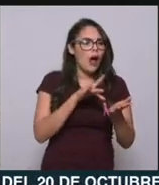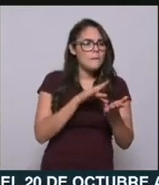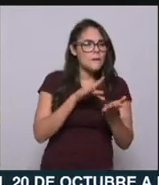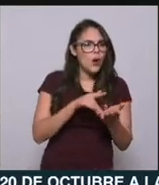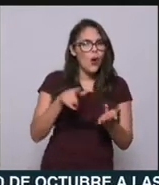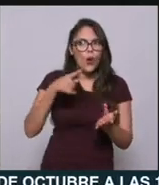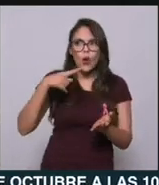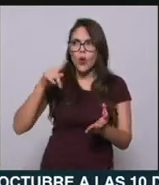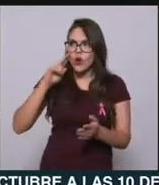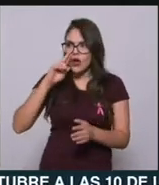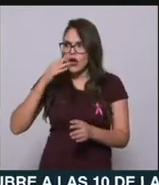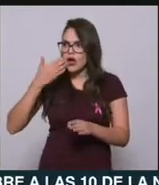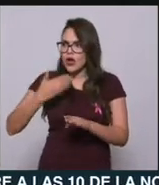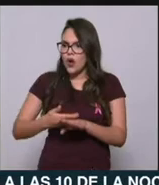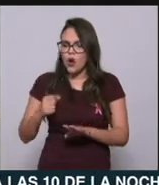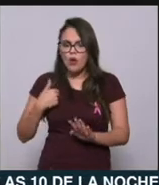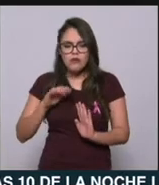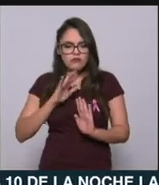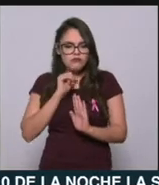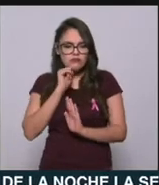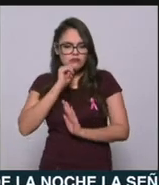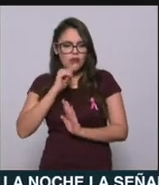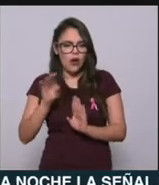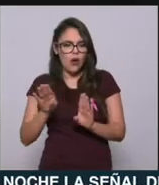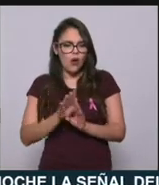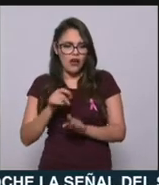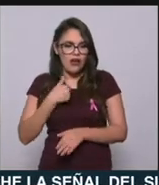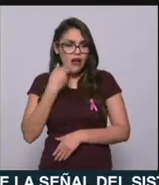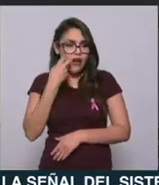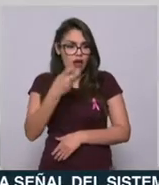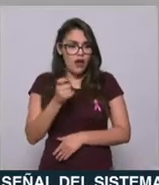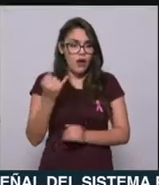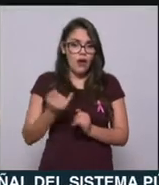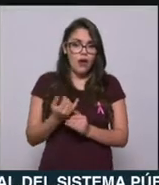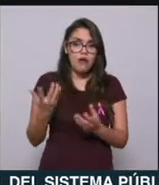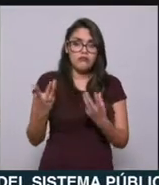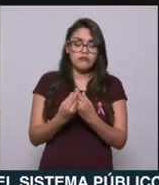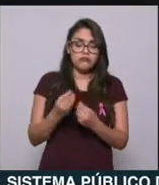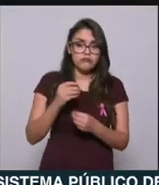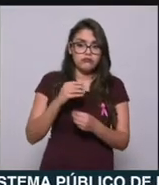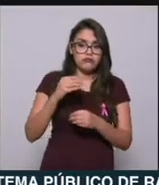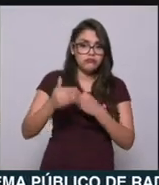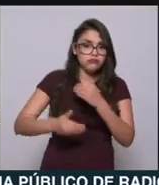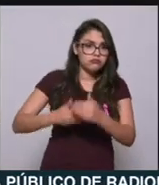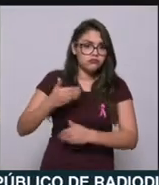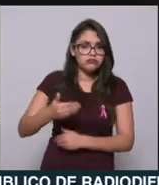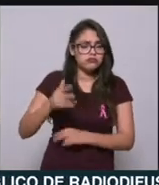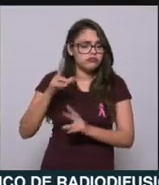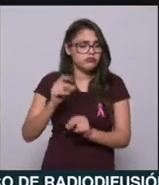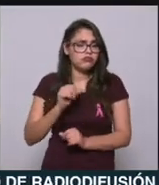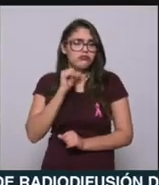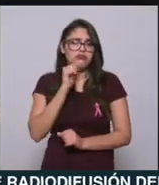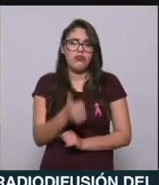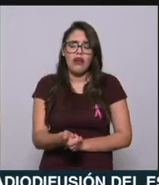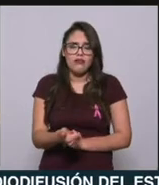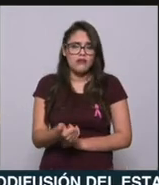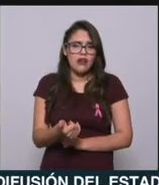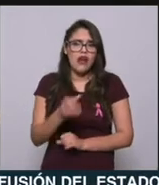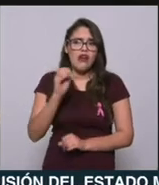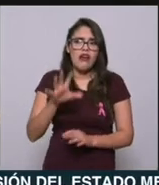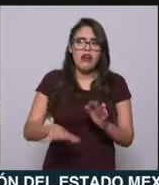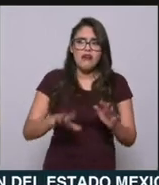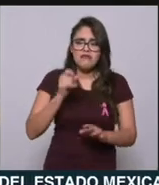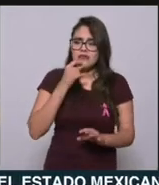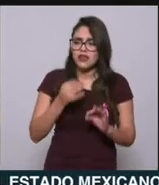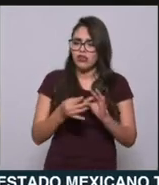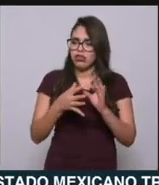no tuvieran una intención de ser parte de esos procesos, por razones y vamos a decir incluso